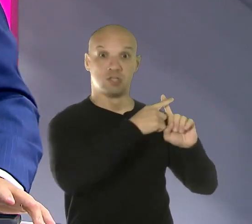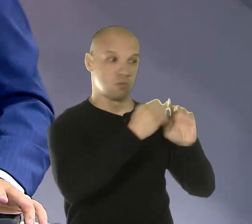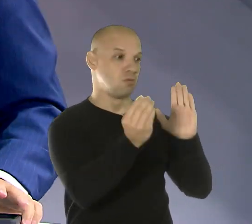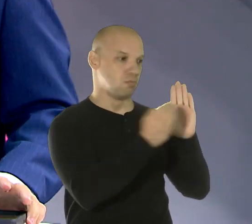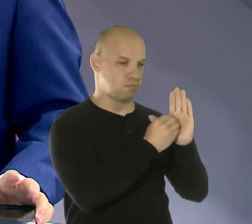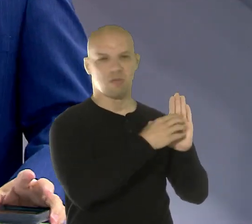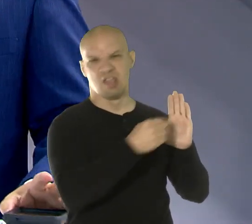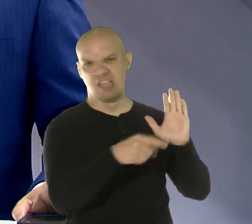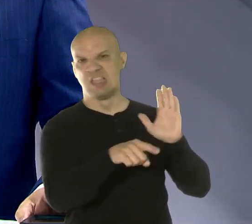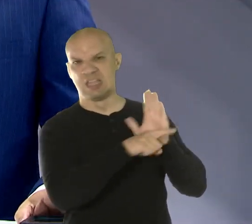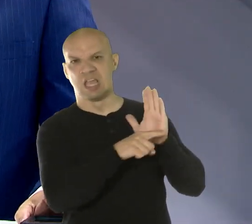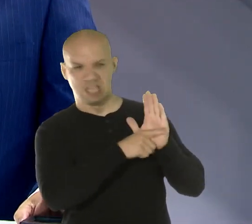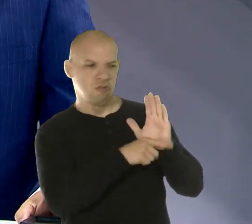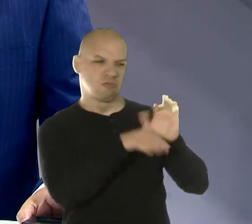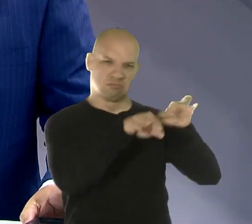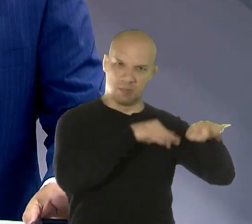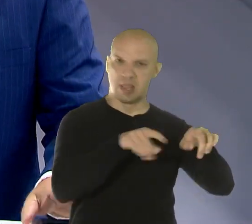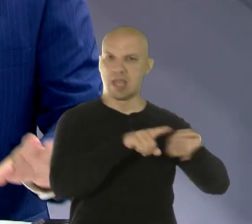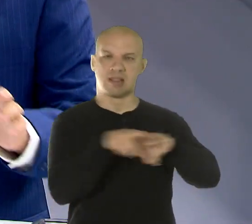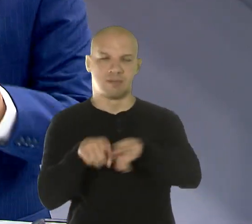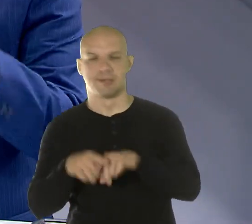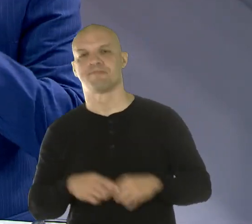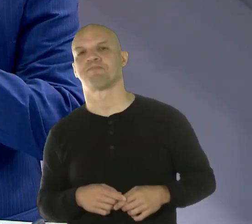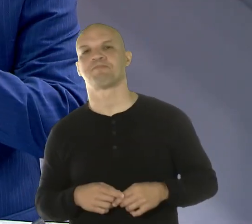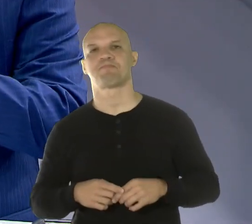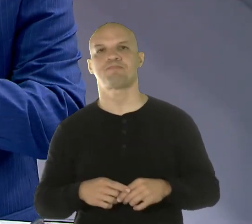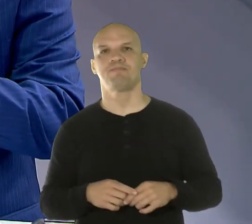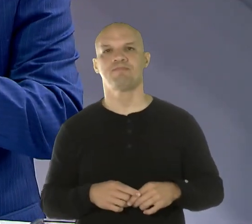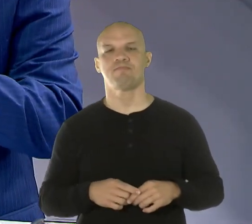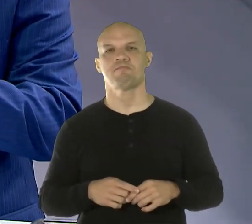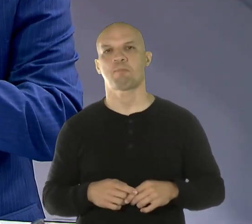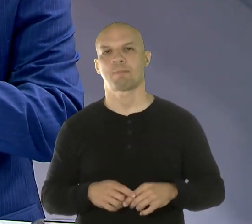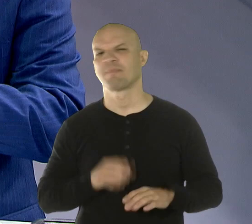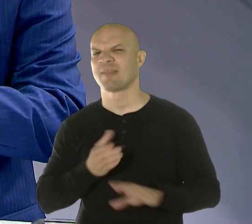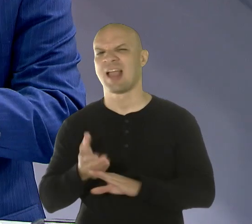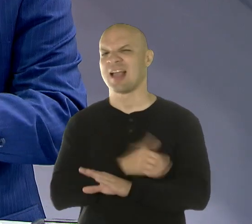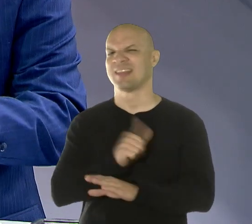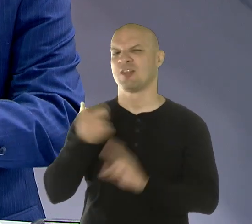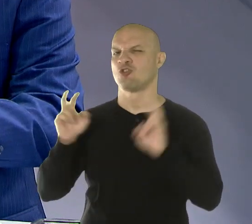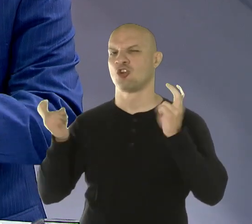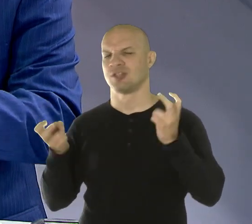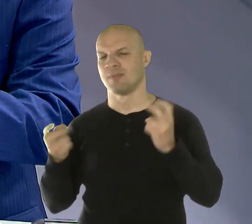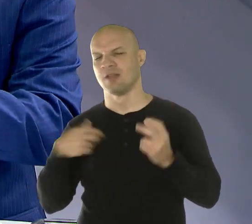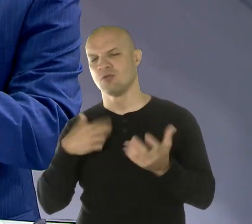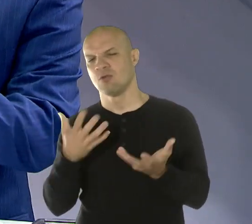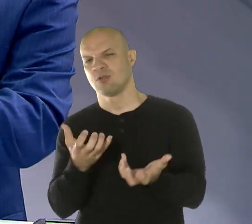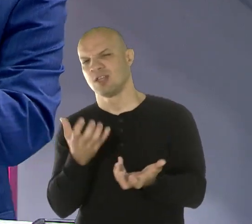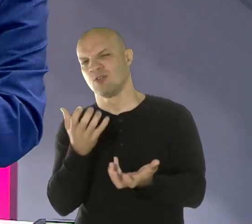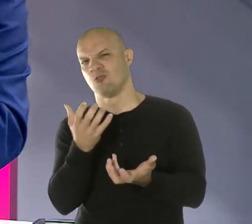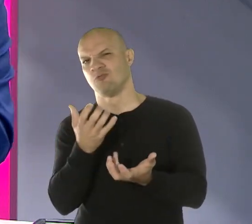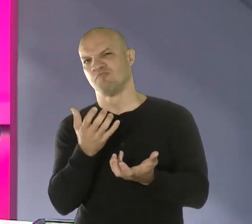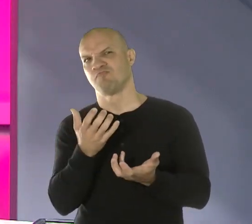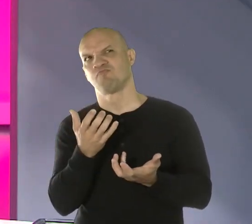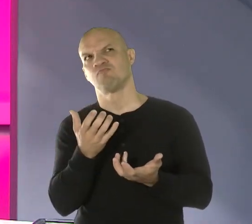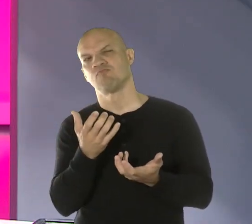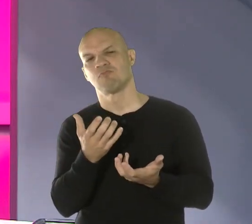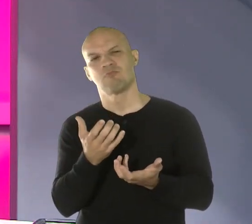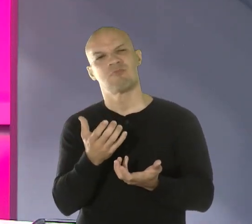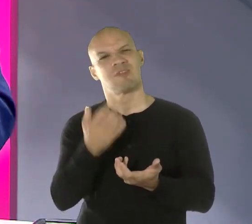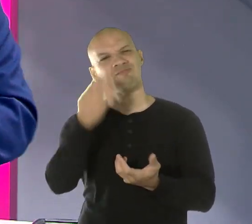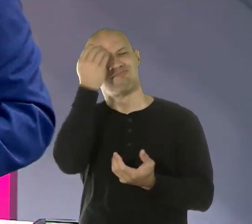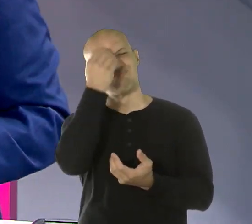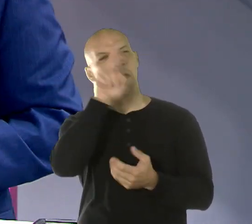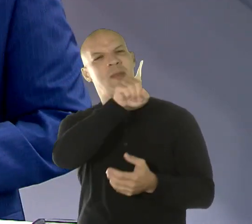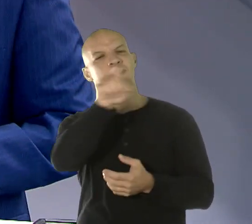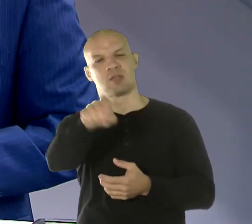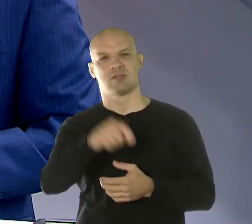que mejorar. A propósito, antes de tocar otro tema, yo quiero preguntar si lo que ocurrió en Estados Unidos, sobre